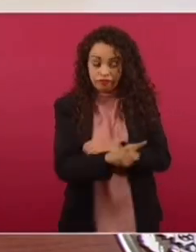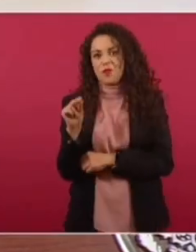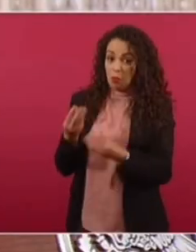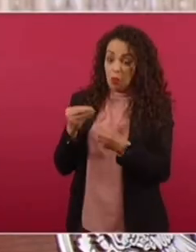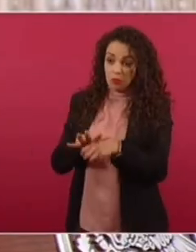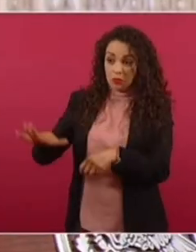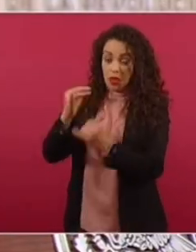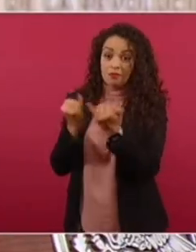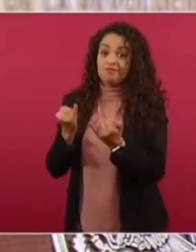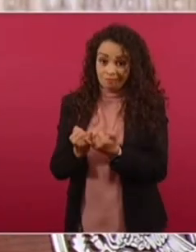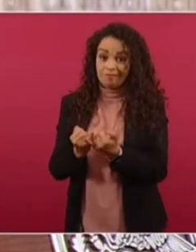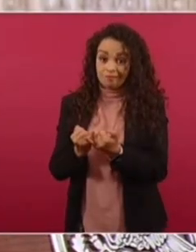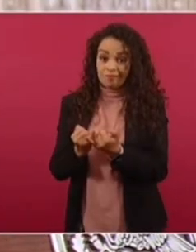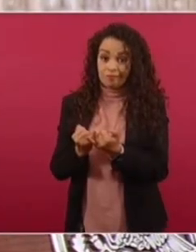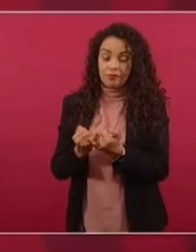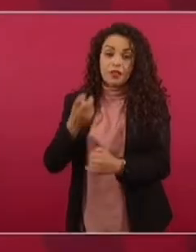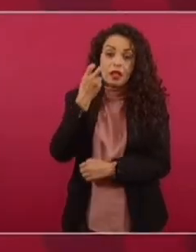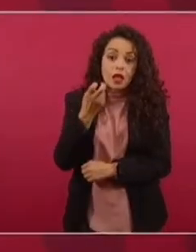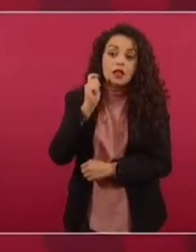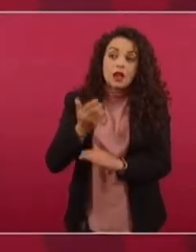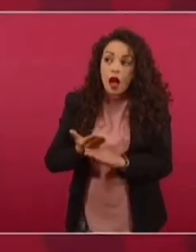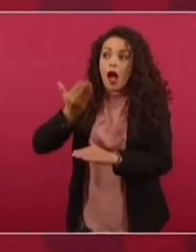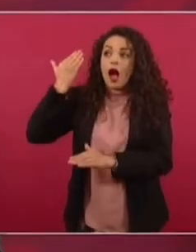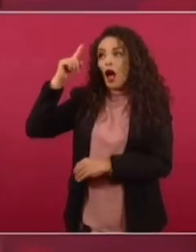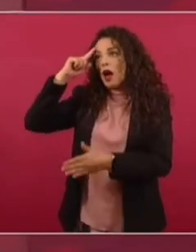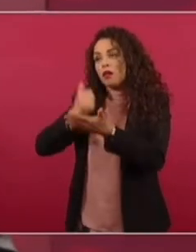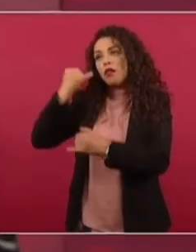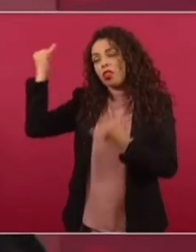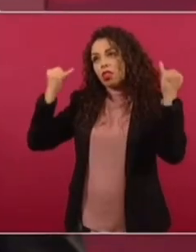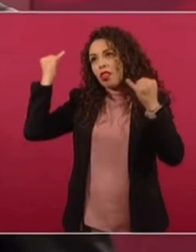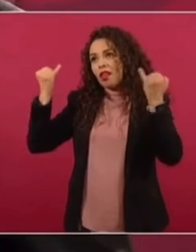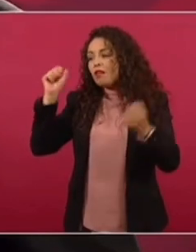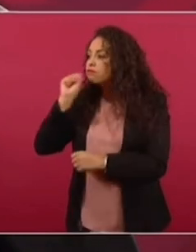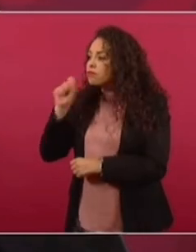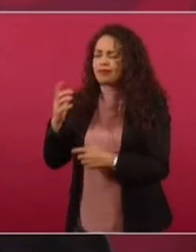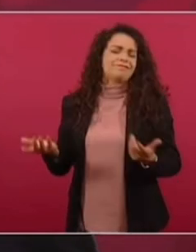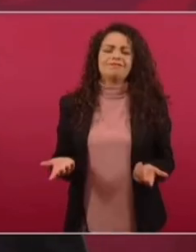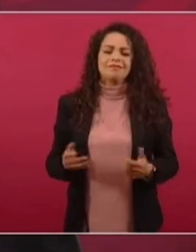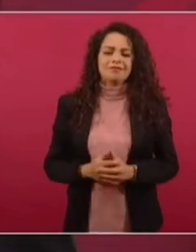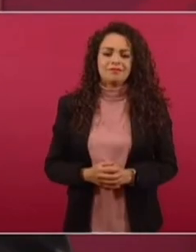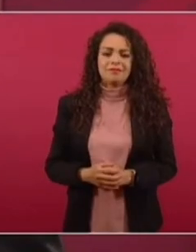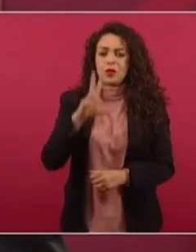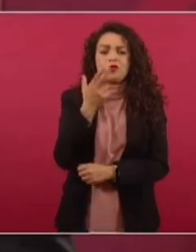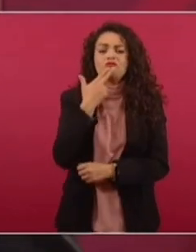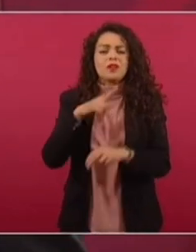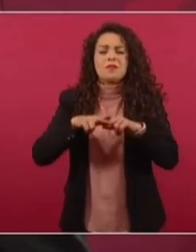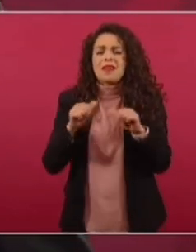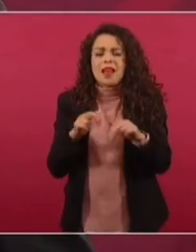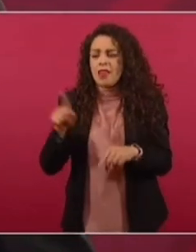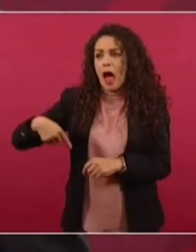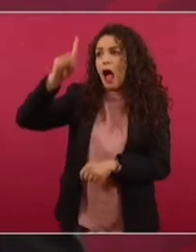tarde. Son los mitos. ¿De qué sirve? Sirve que estudien en Harvard.